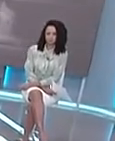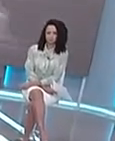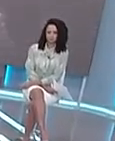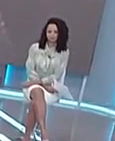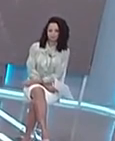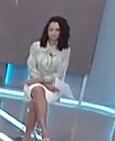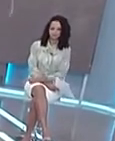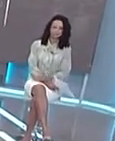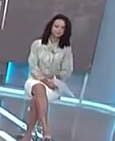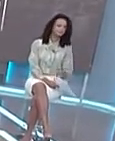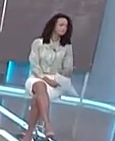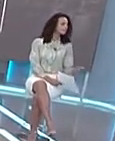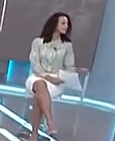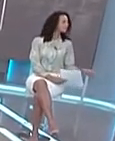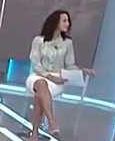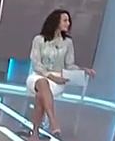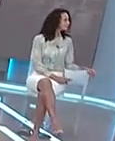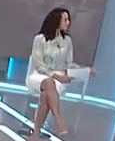fueron atendidos?